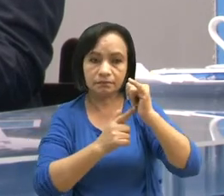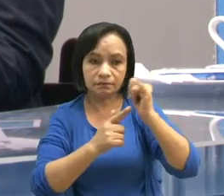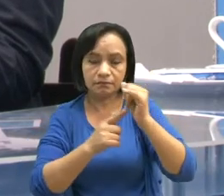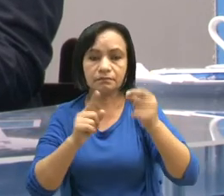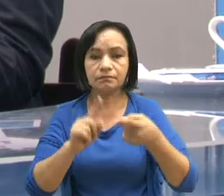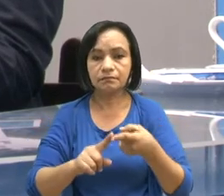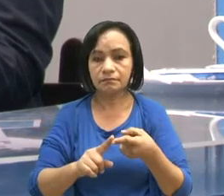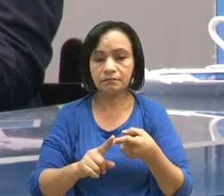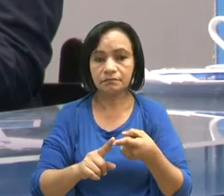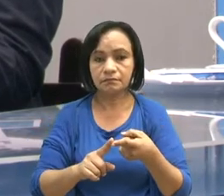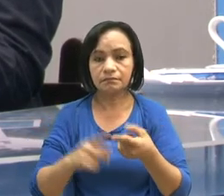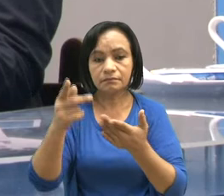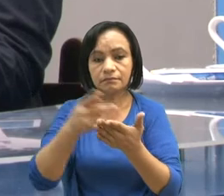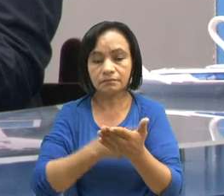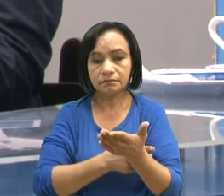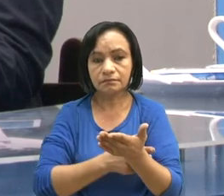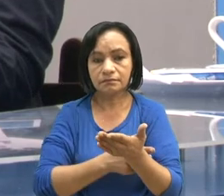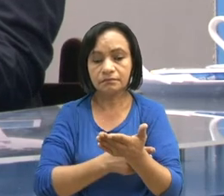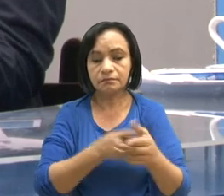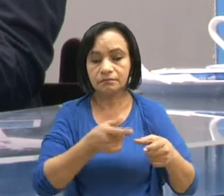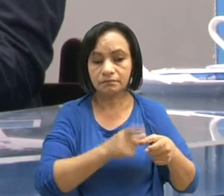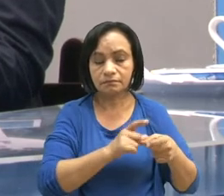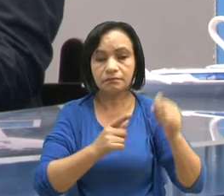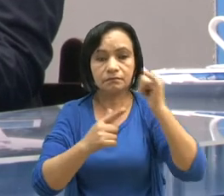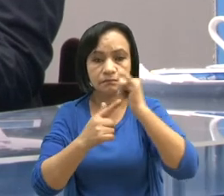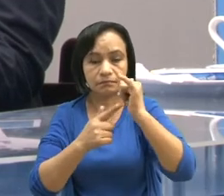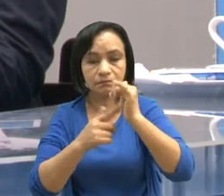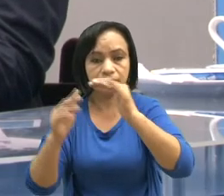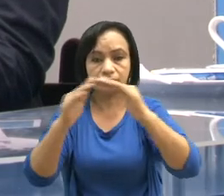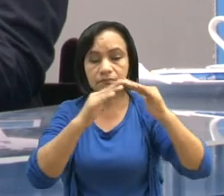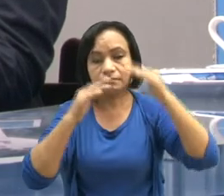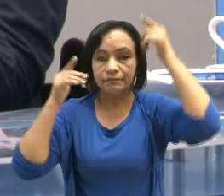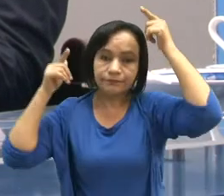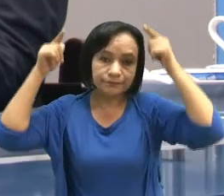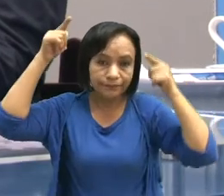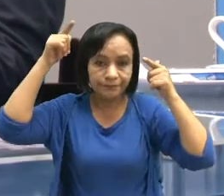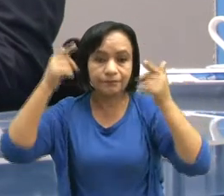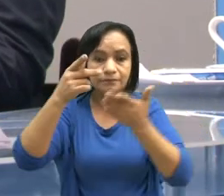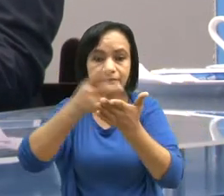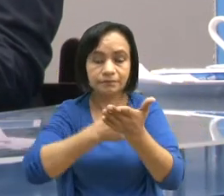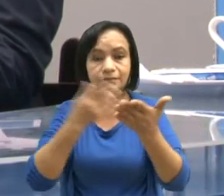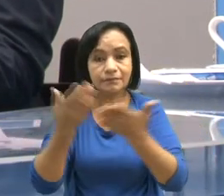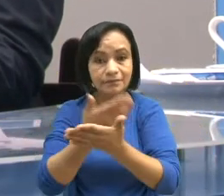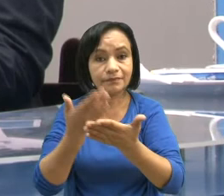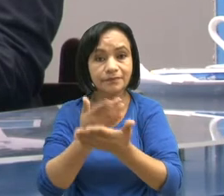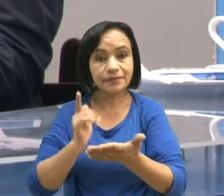el proyecto de alcantarillado sanitario de Tipitapa y el de Ciudad Sandino. ¿verdad? Que es el proyecto nuevo que